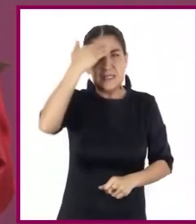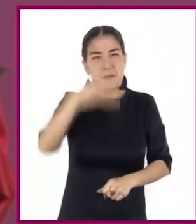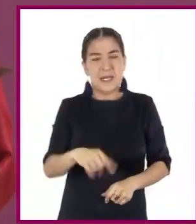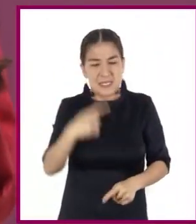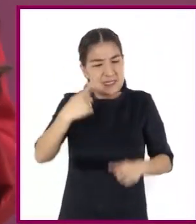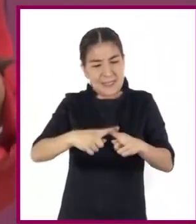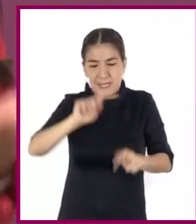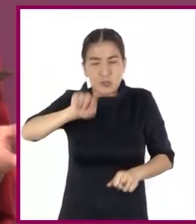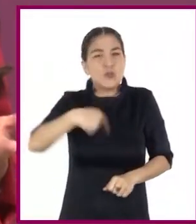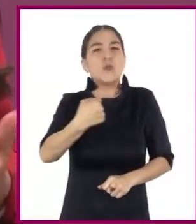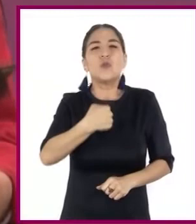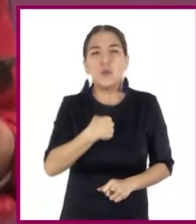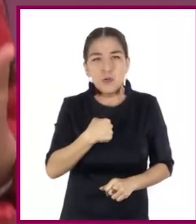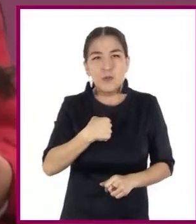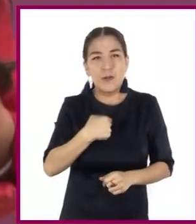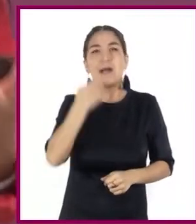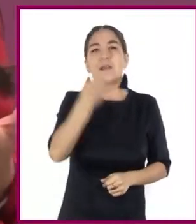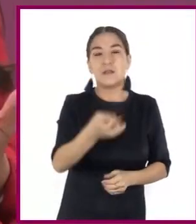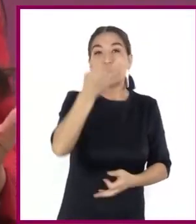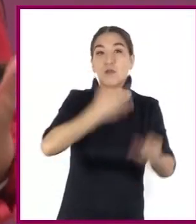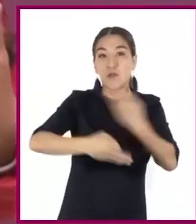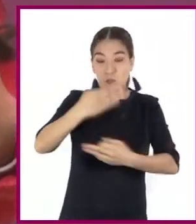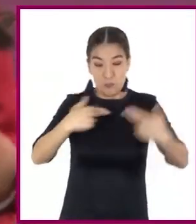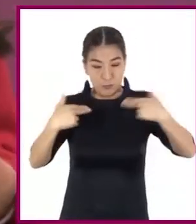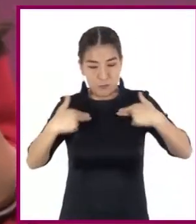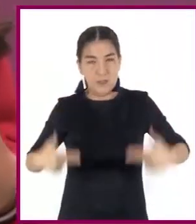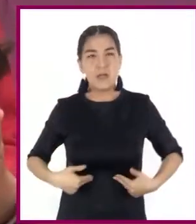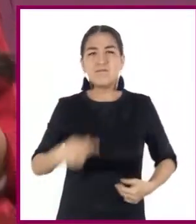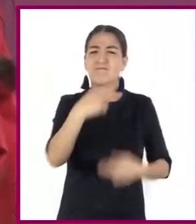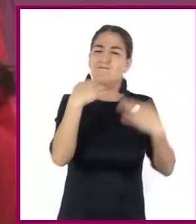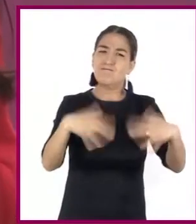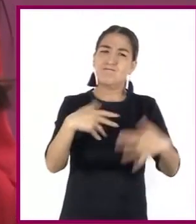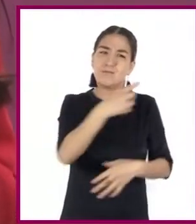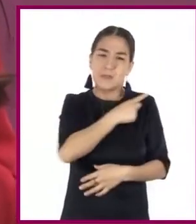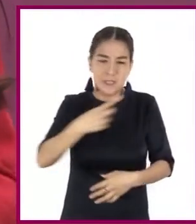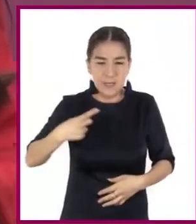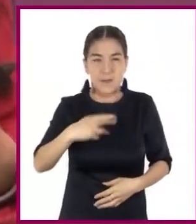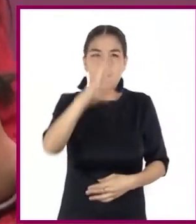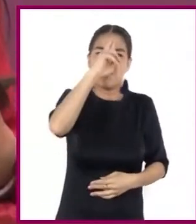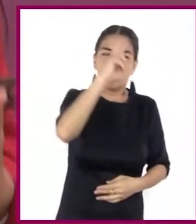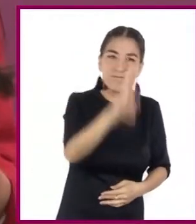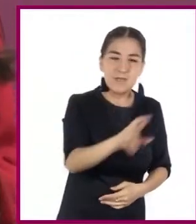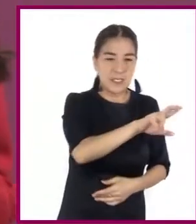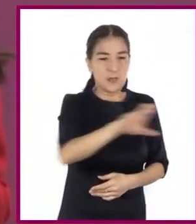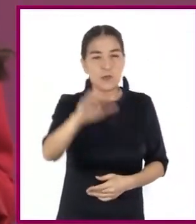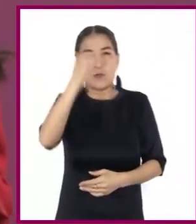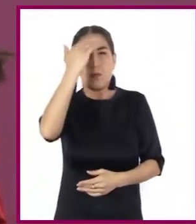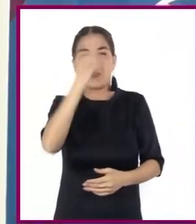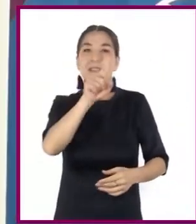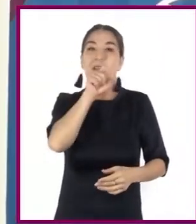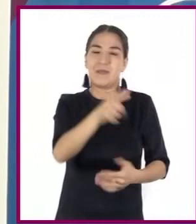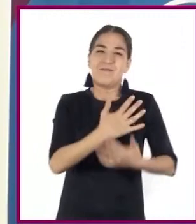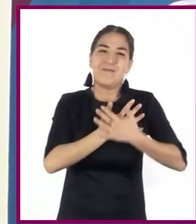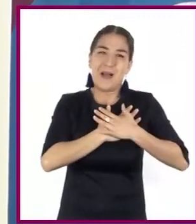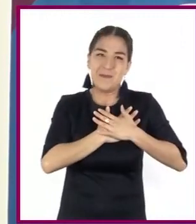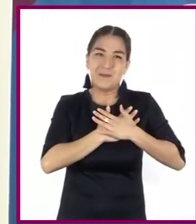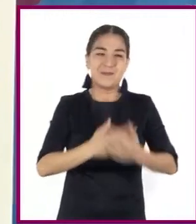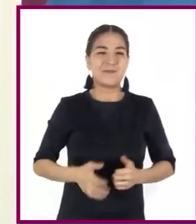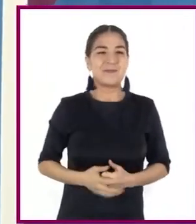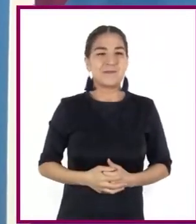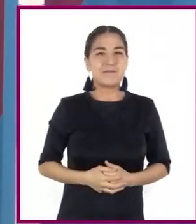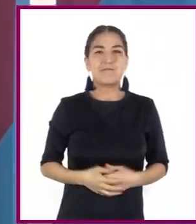que como todo ser humano, requiere ser respetado, reconocido y amados.